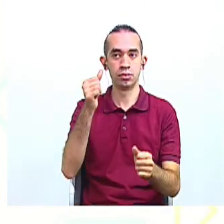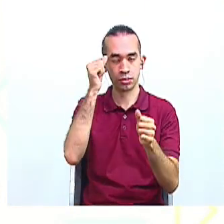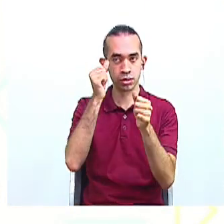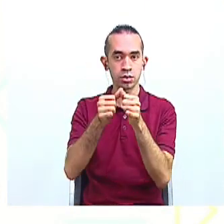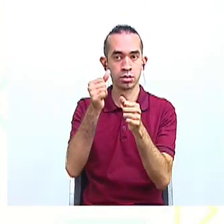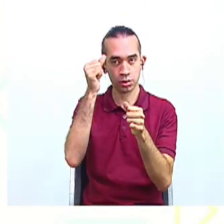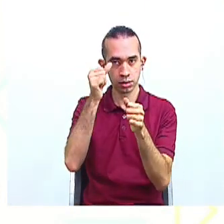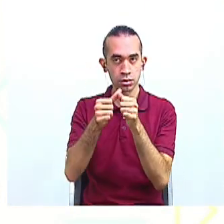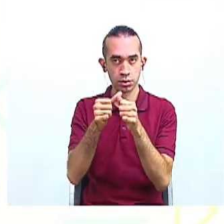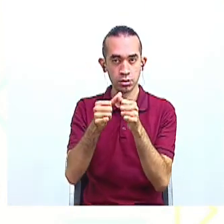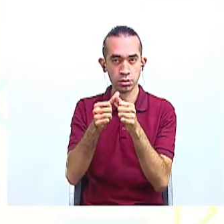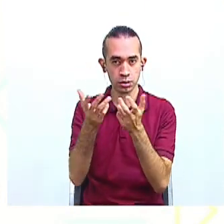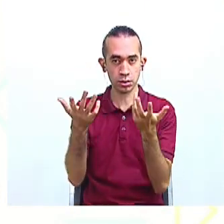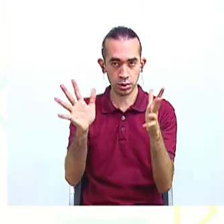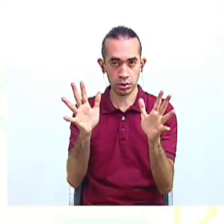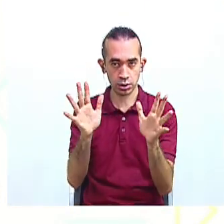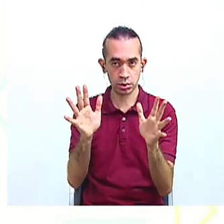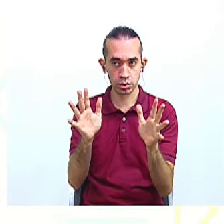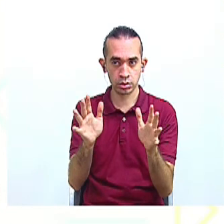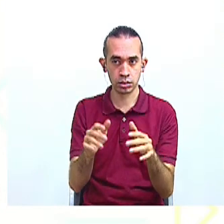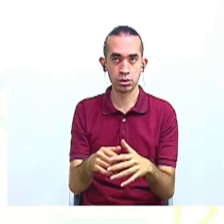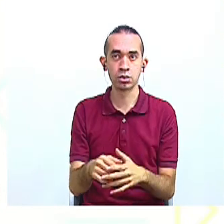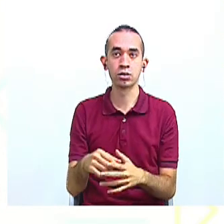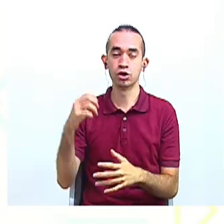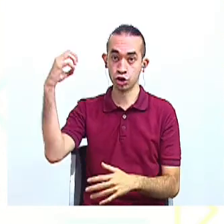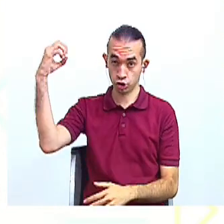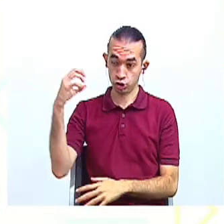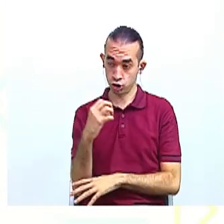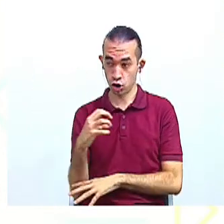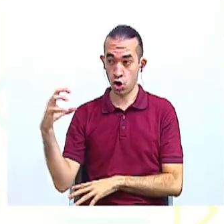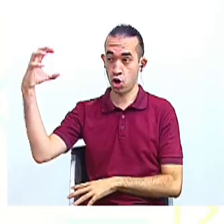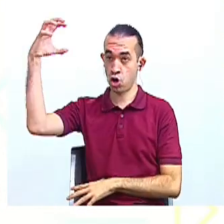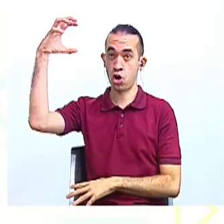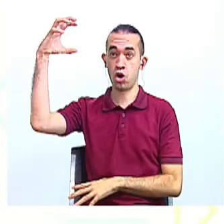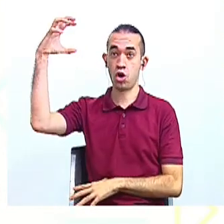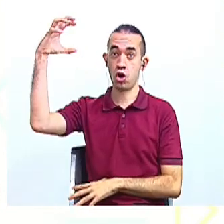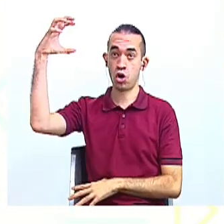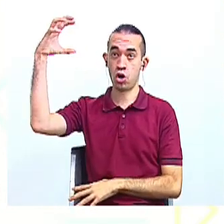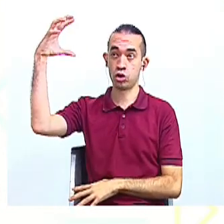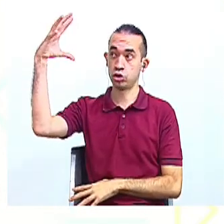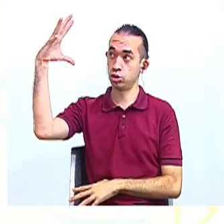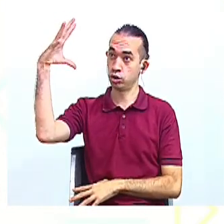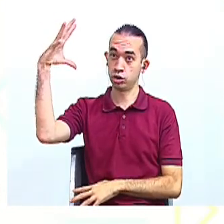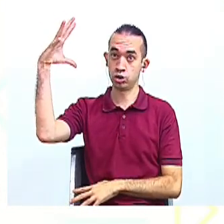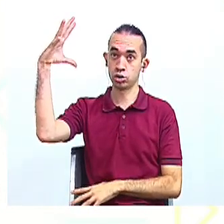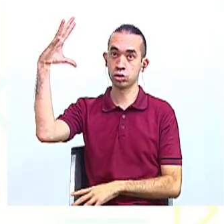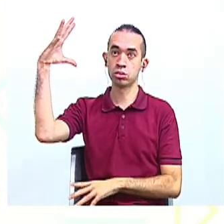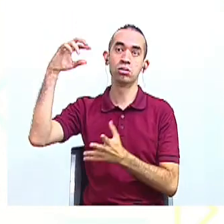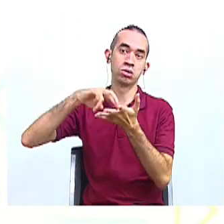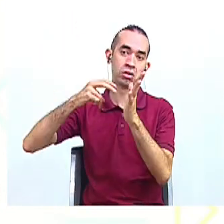¿Recordamos el Sol? Bueno, pues sus rayos van a formar ángulos